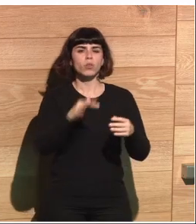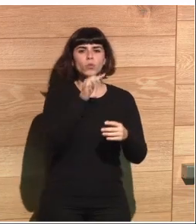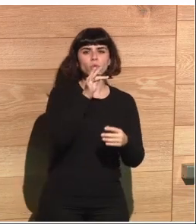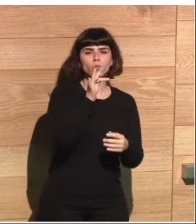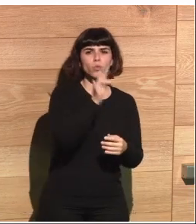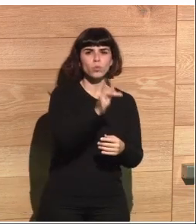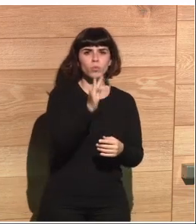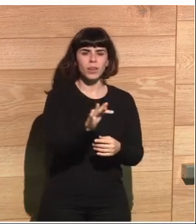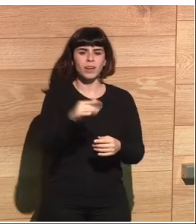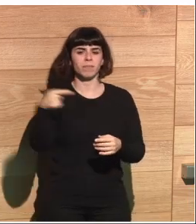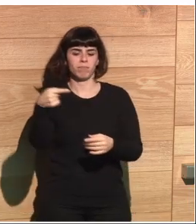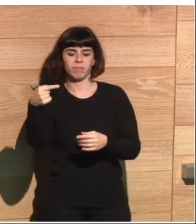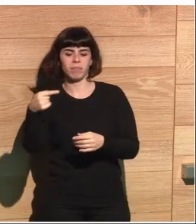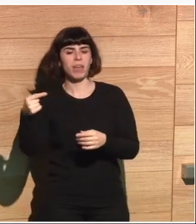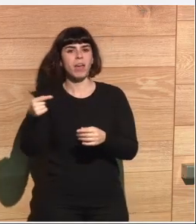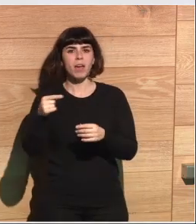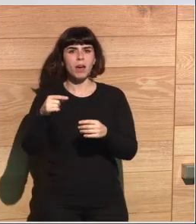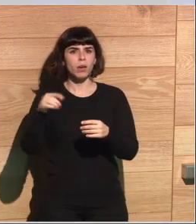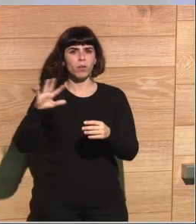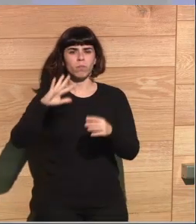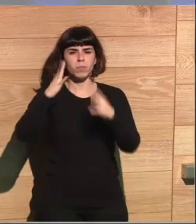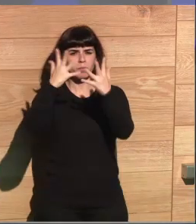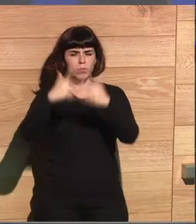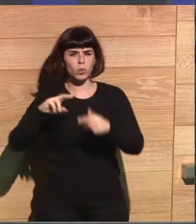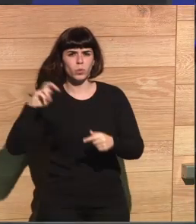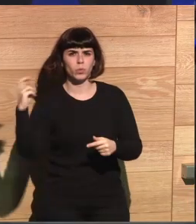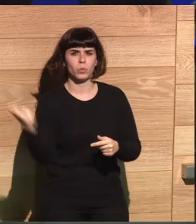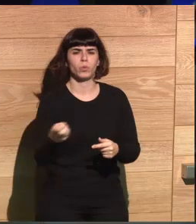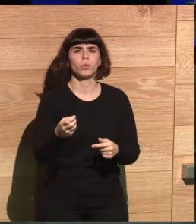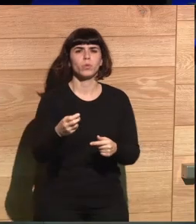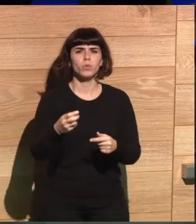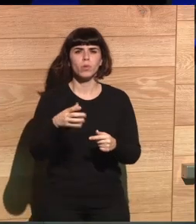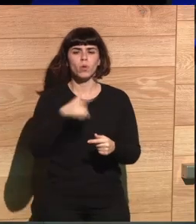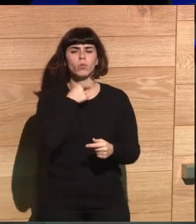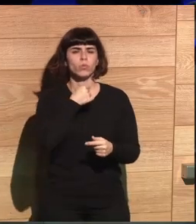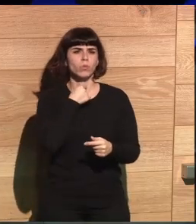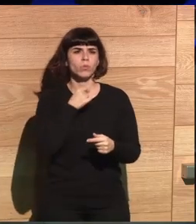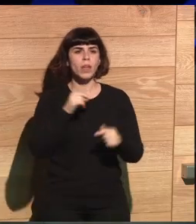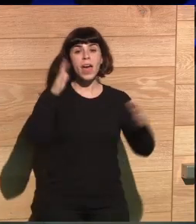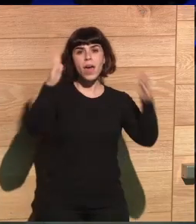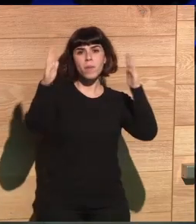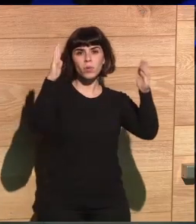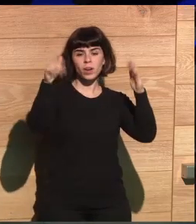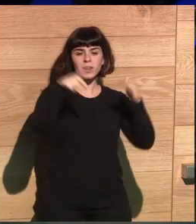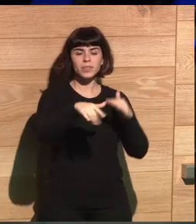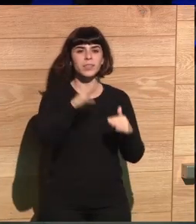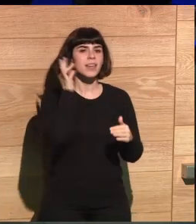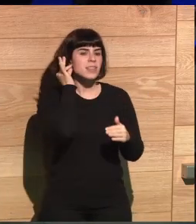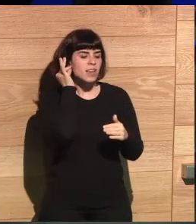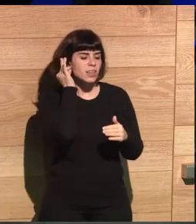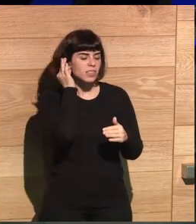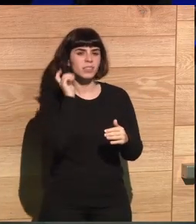las ecuaciones y todos esos cálculos que ella podía hacer. En aquella época, las niñas pensaban mucho más en buscar un